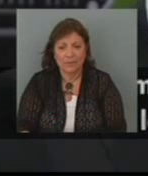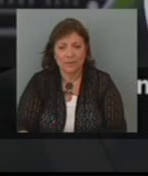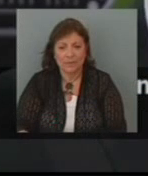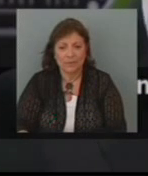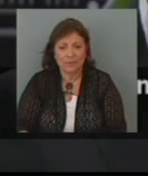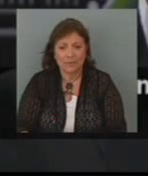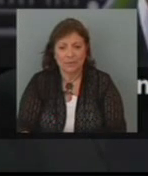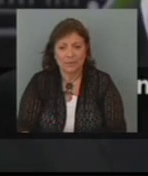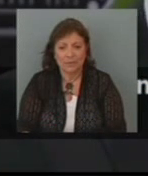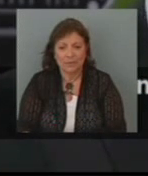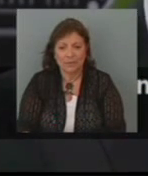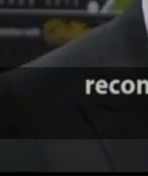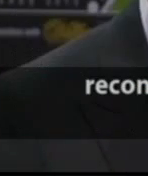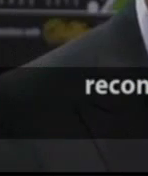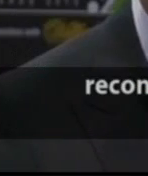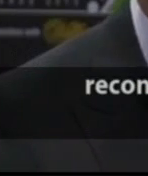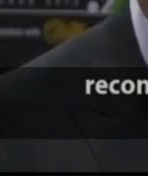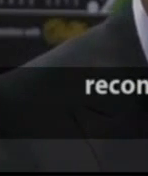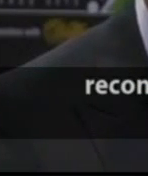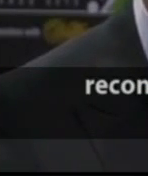England